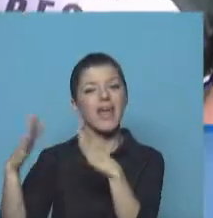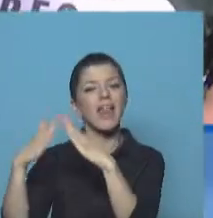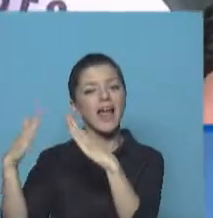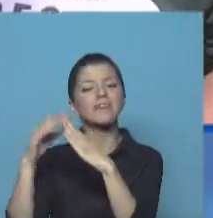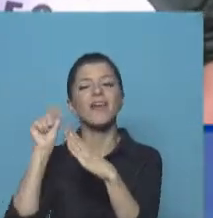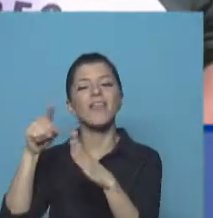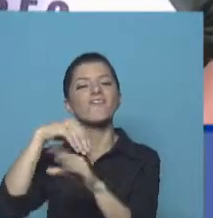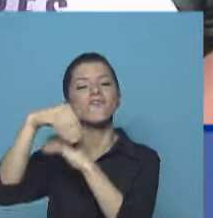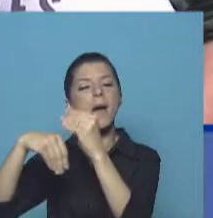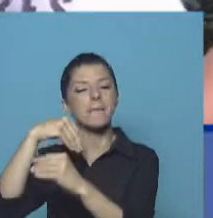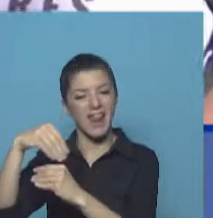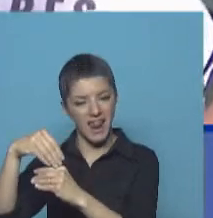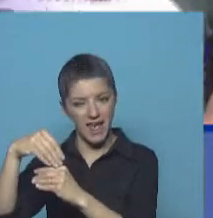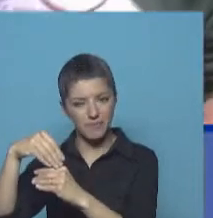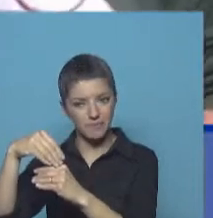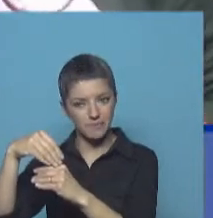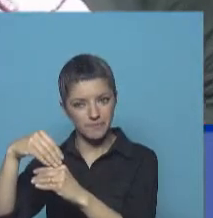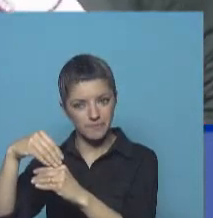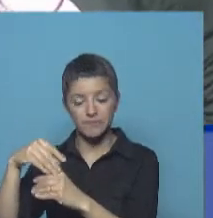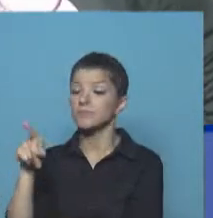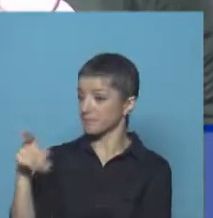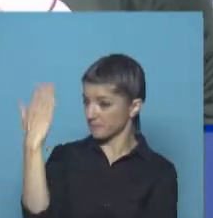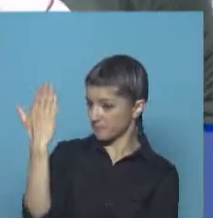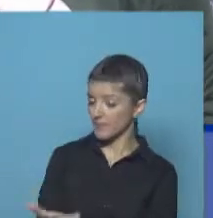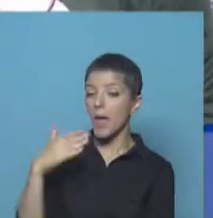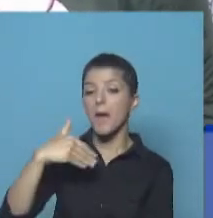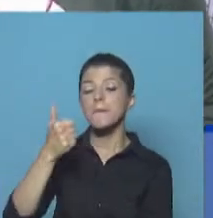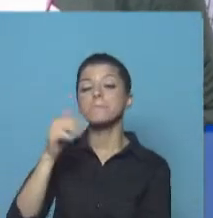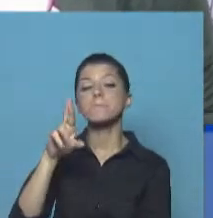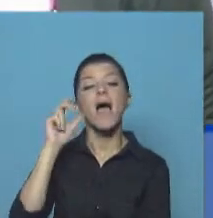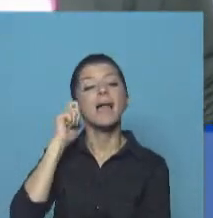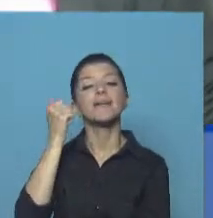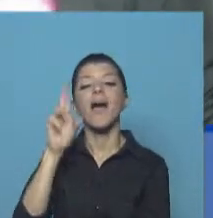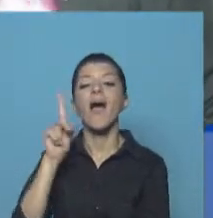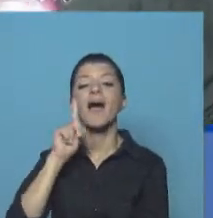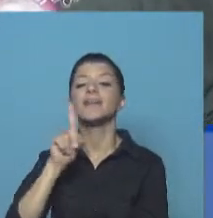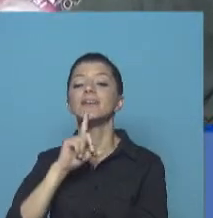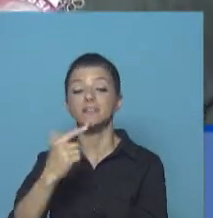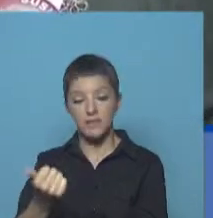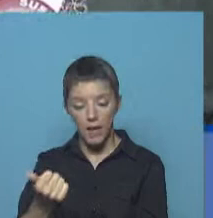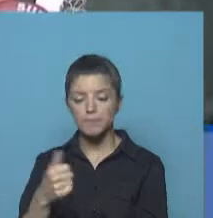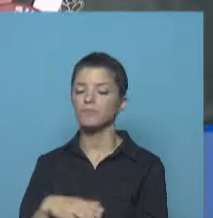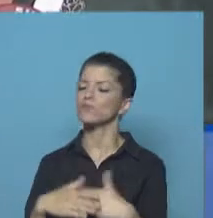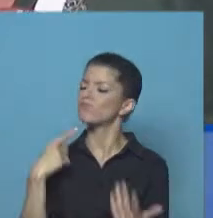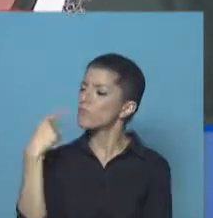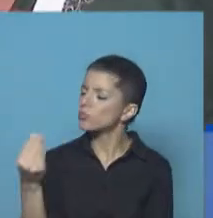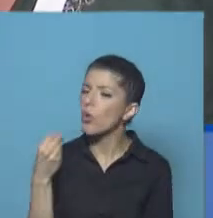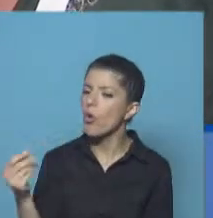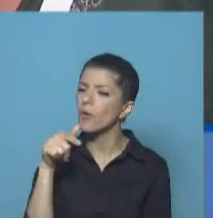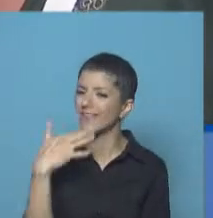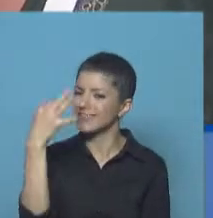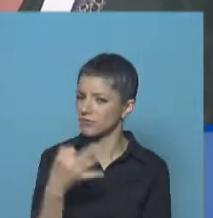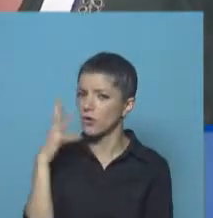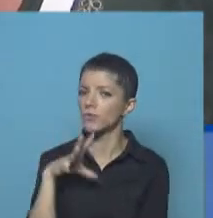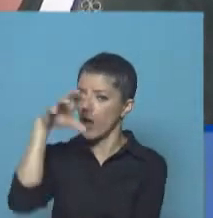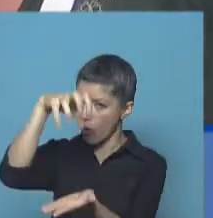de las víctimas de trata es margarita meira margarita como ha sido la decisión de ocupar este lugar que había